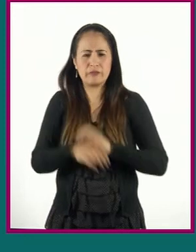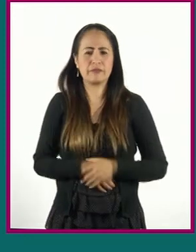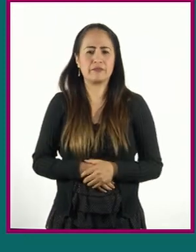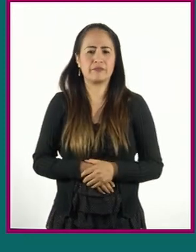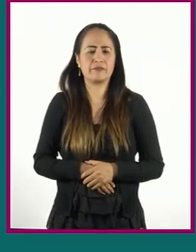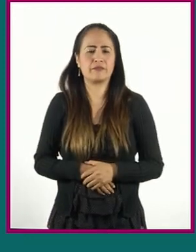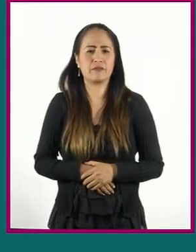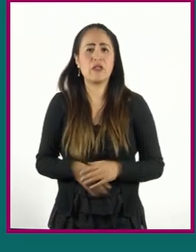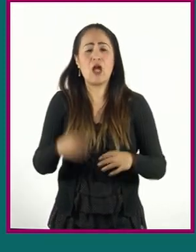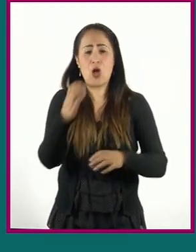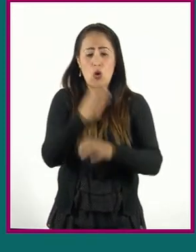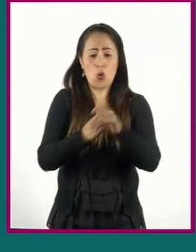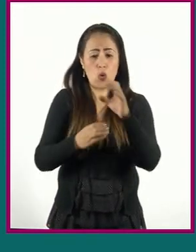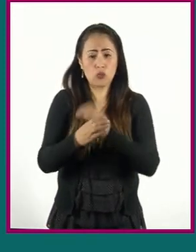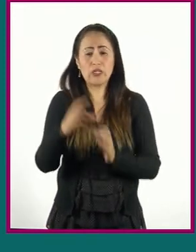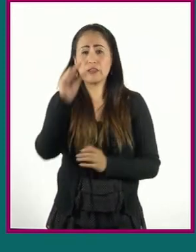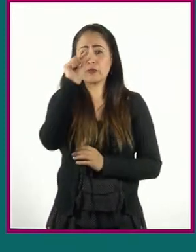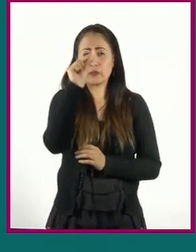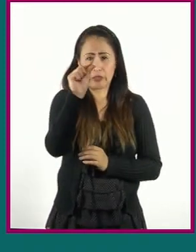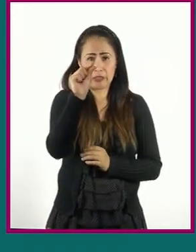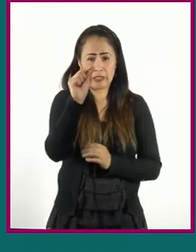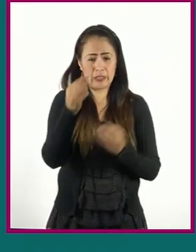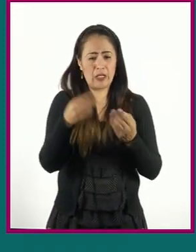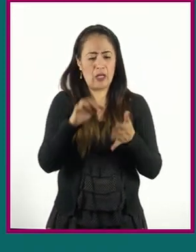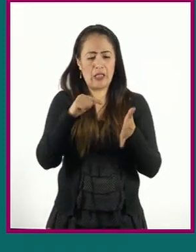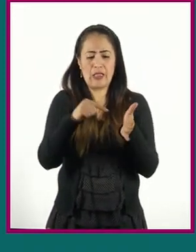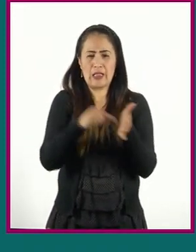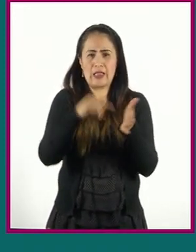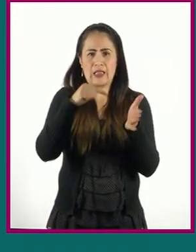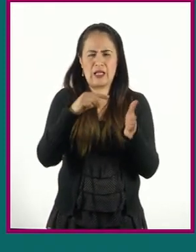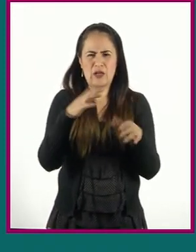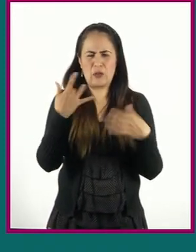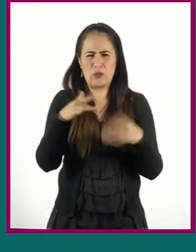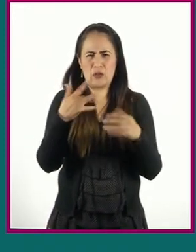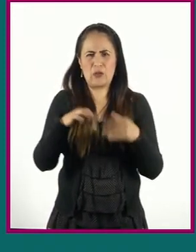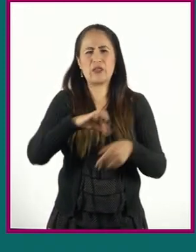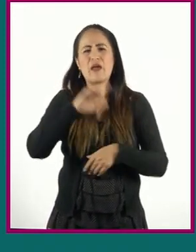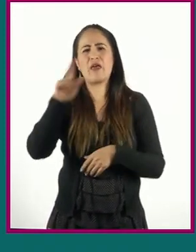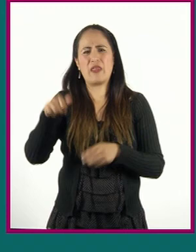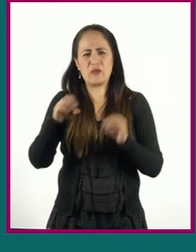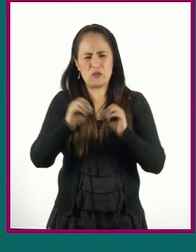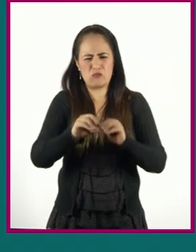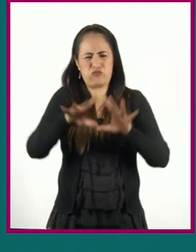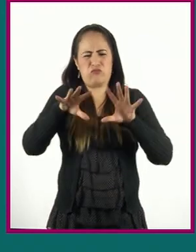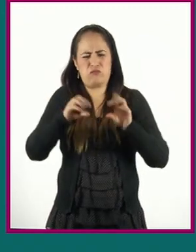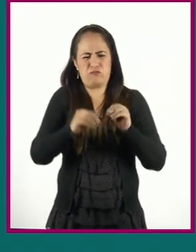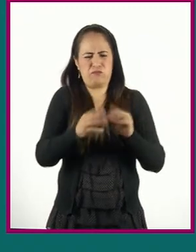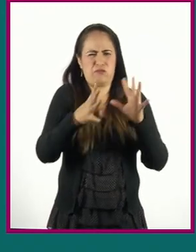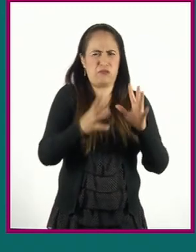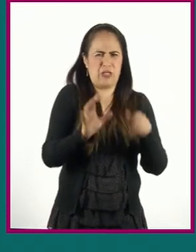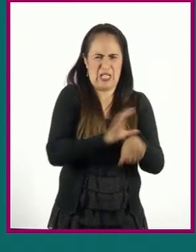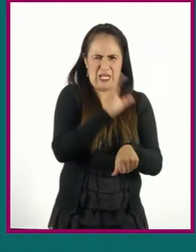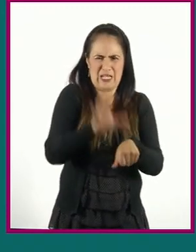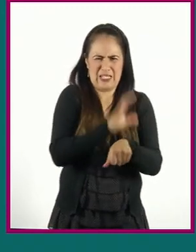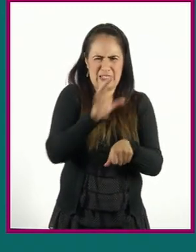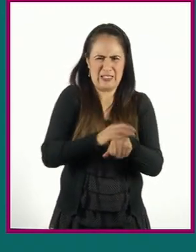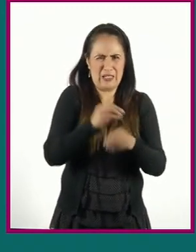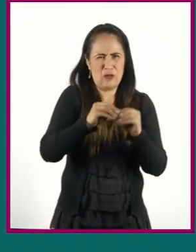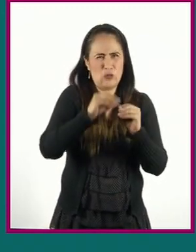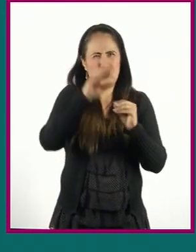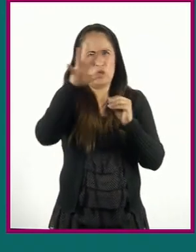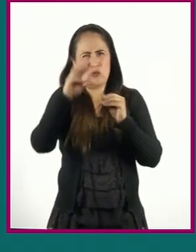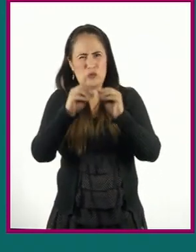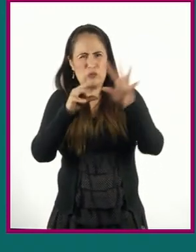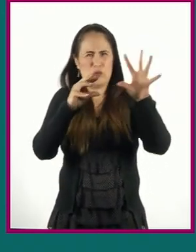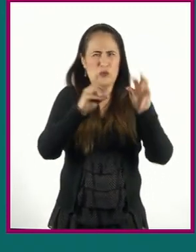Si los objetos son pequeños y con bordes puntiagudos, se pueden producir chispas eléctricas que saltan por el aire, que pueden llegar